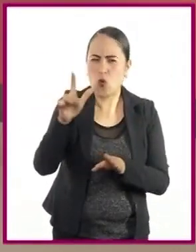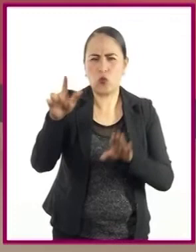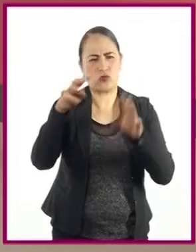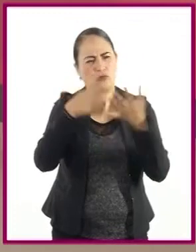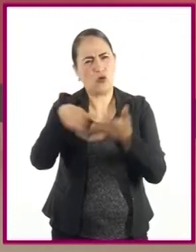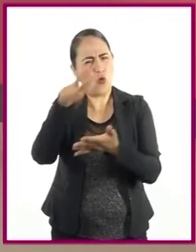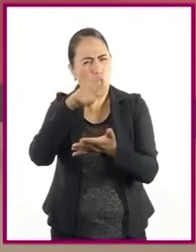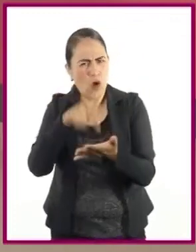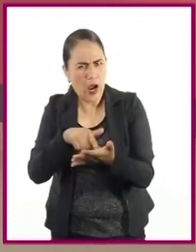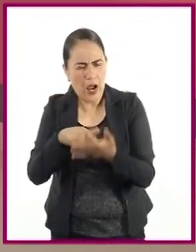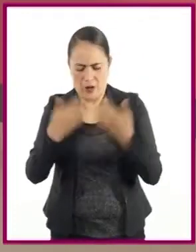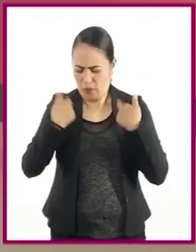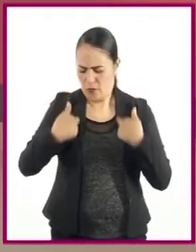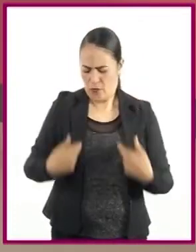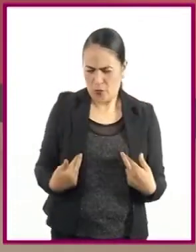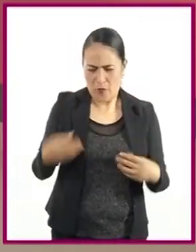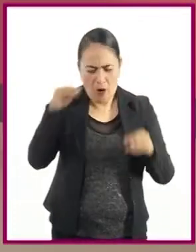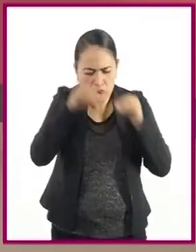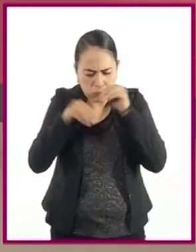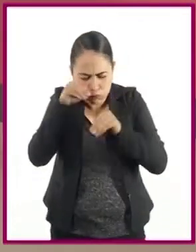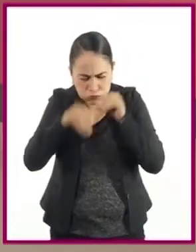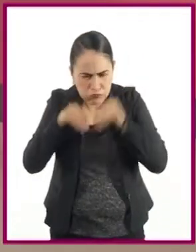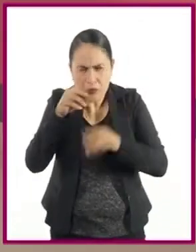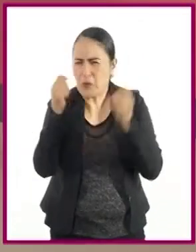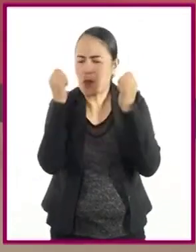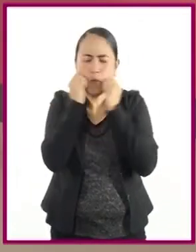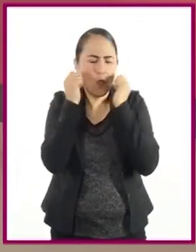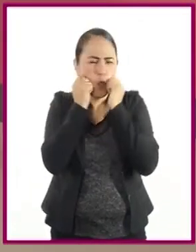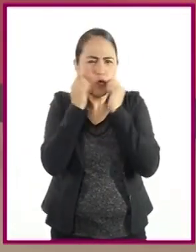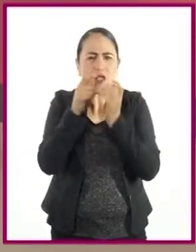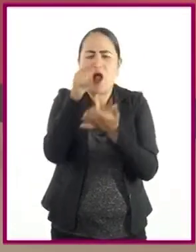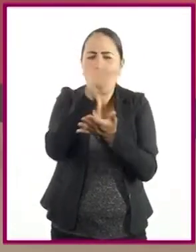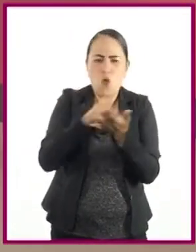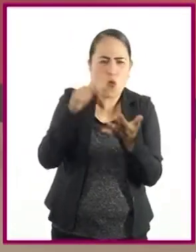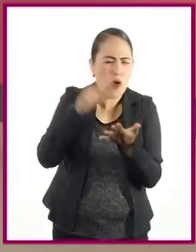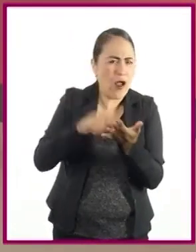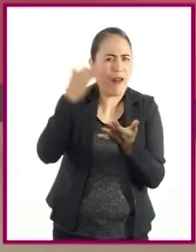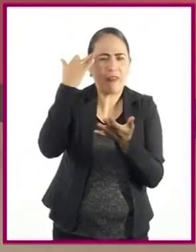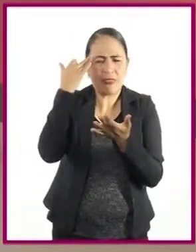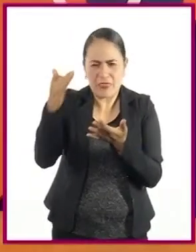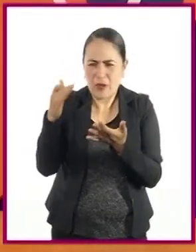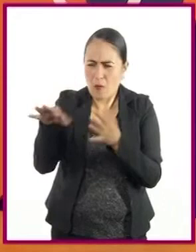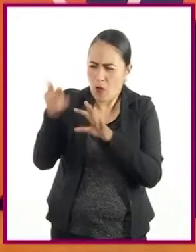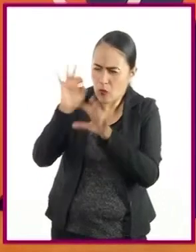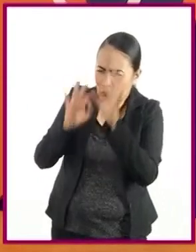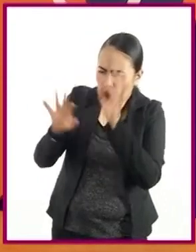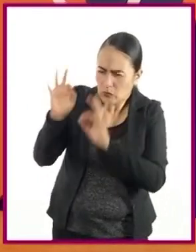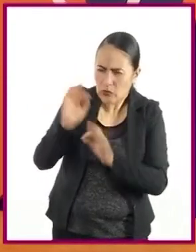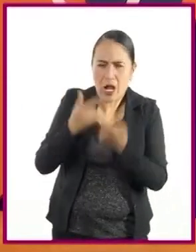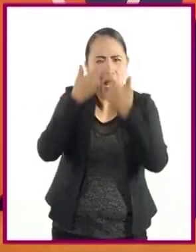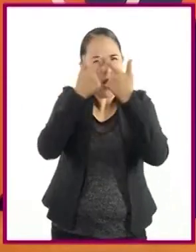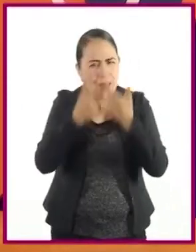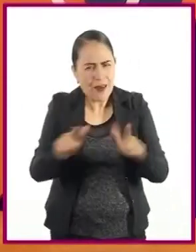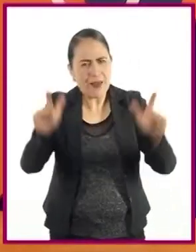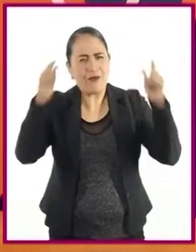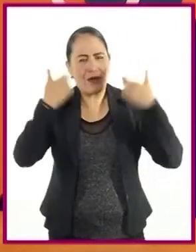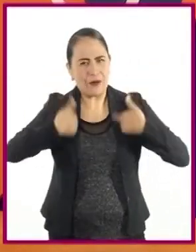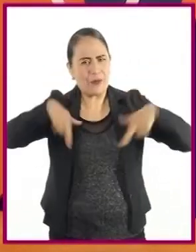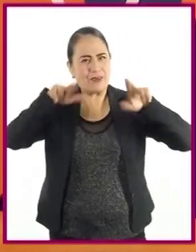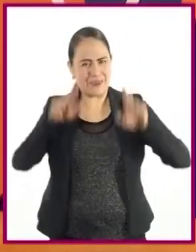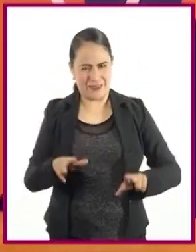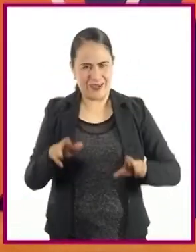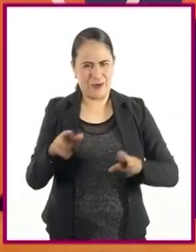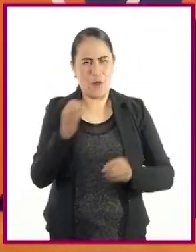vestuario. Prácticamente cualquier espacio y tiempo se puede recrear. A mí se me ocurre hacer